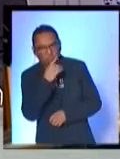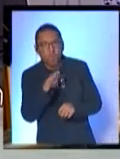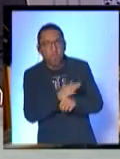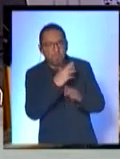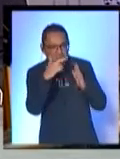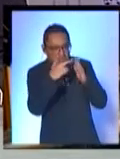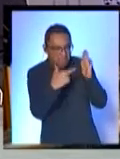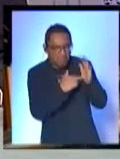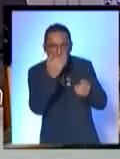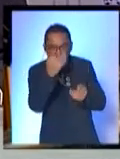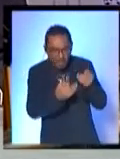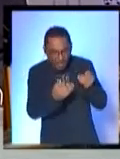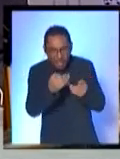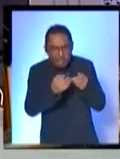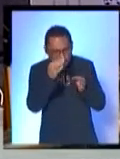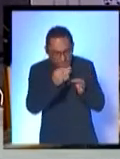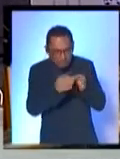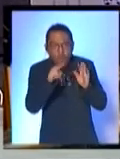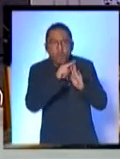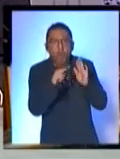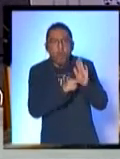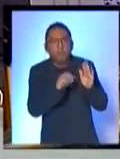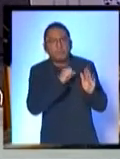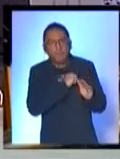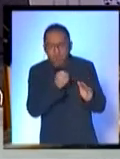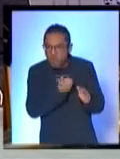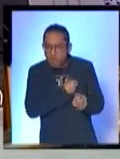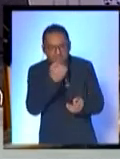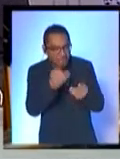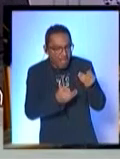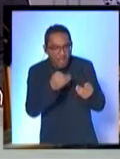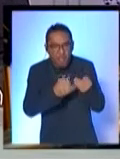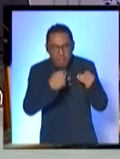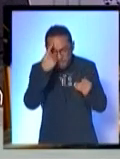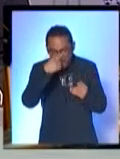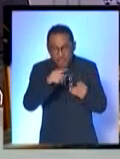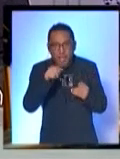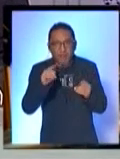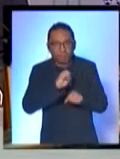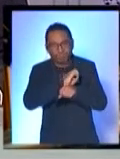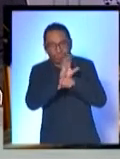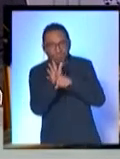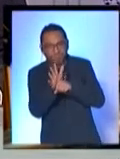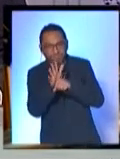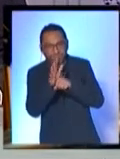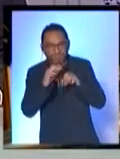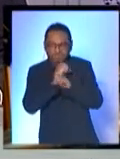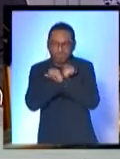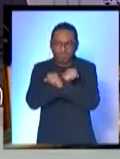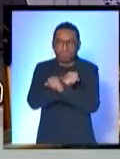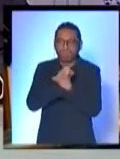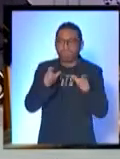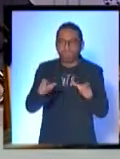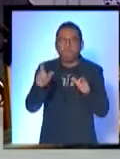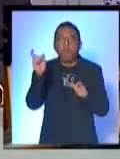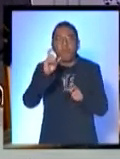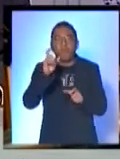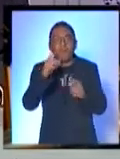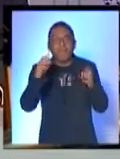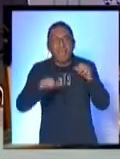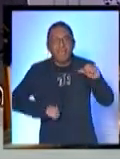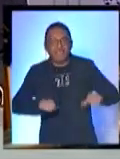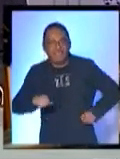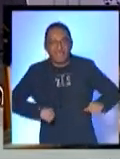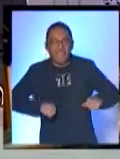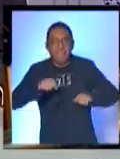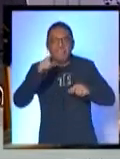regulación, cumplimiento y aplicación de las normas sanitarias para contener la pandemia por COVID-19 en los eventos electorales. El